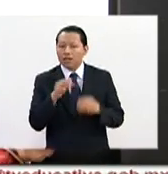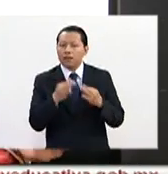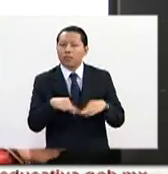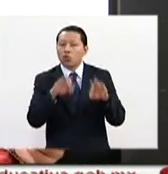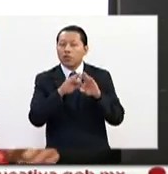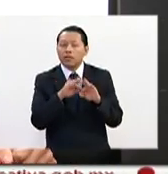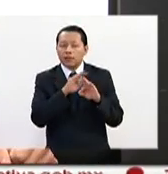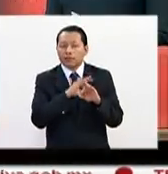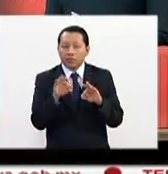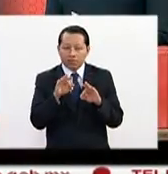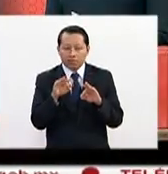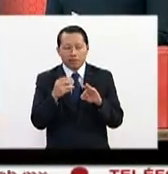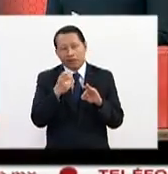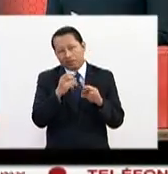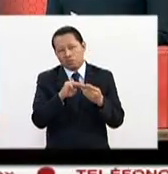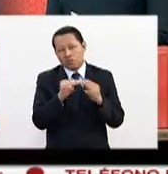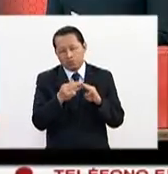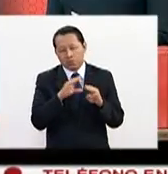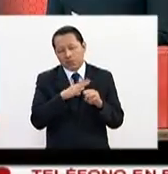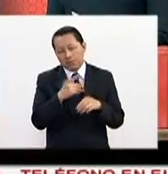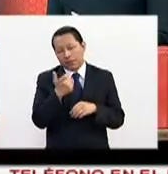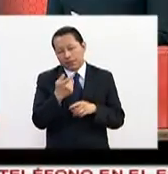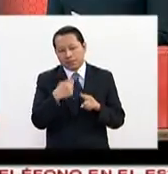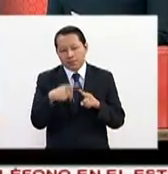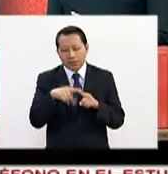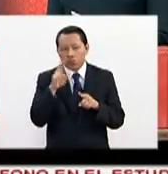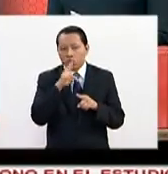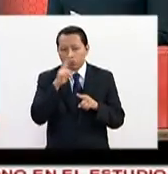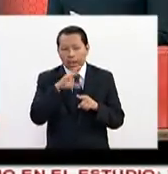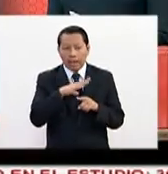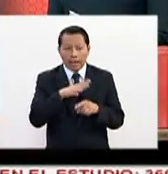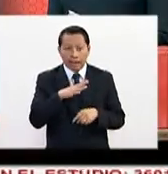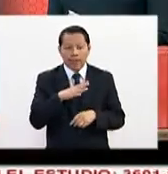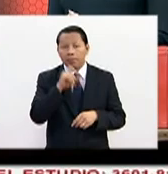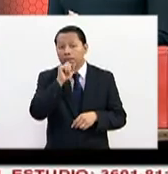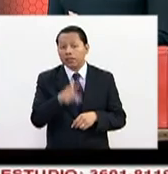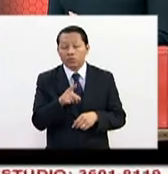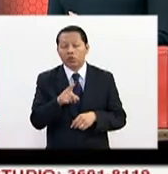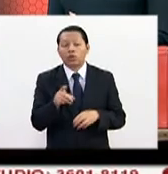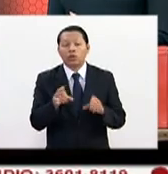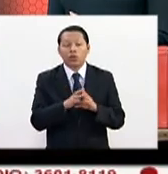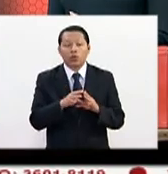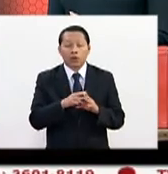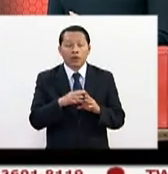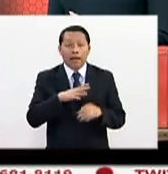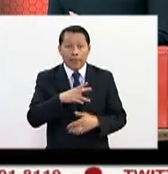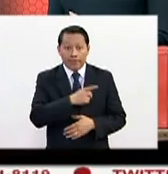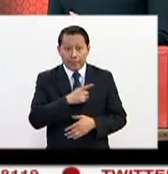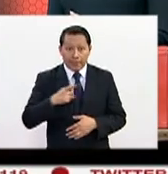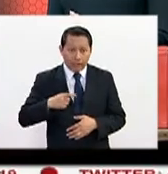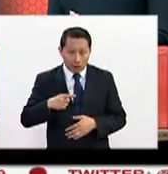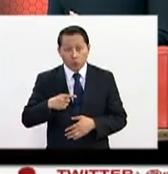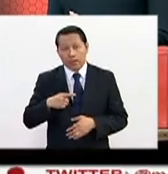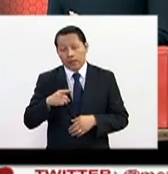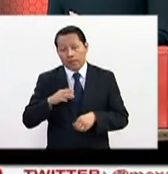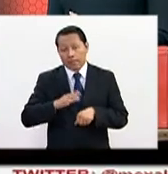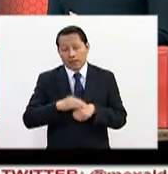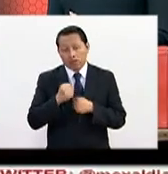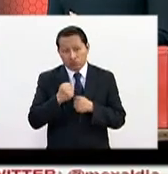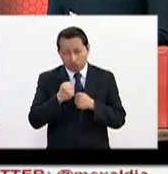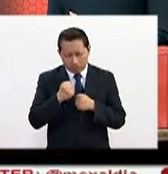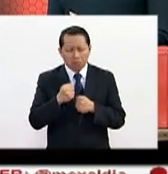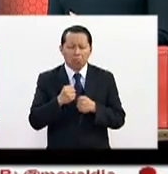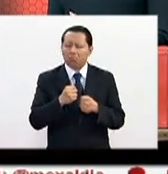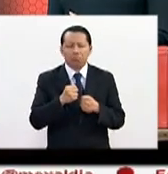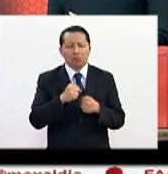importantes motivos económicos de inversión rusa. Incluso se canceló la deuda por parte de Rusia, se canceló la mayor parte de la deuda que